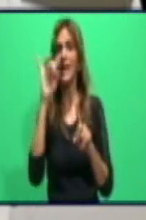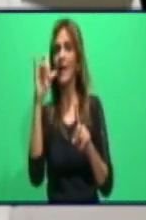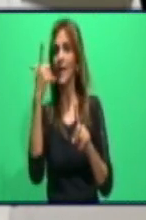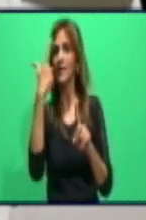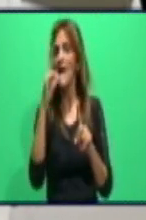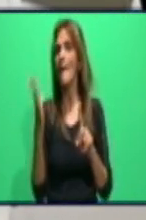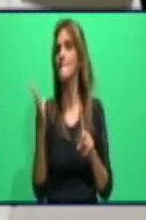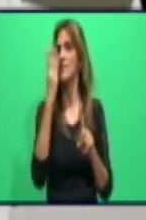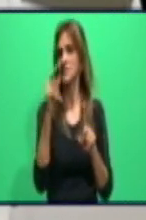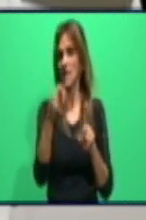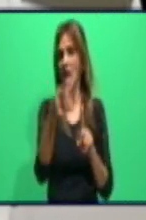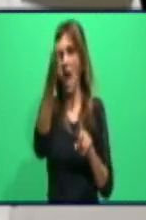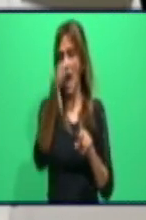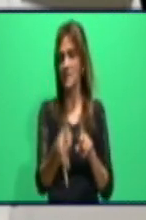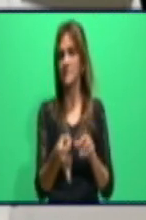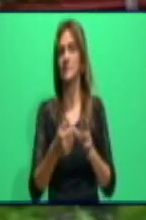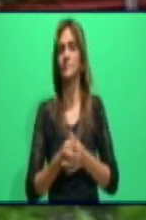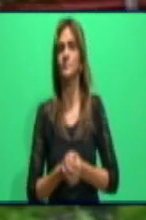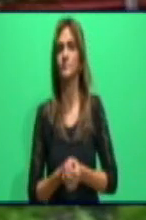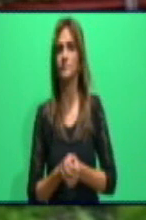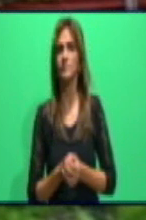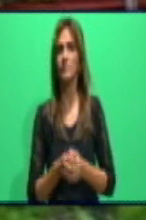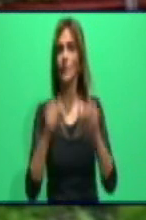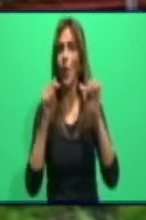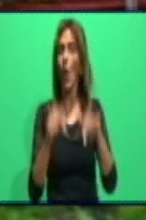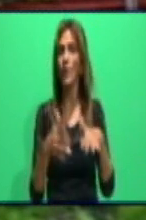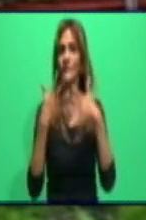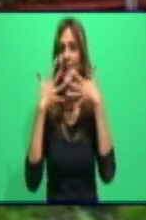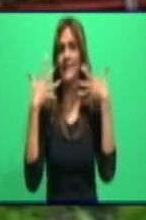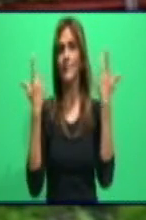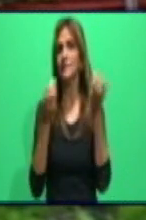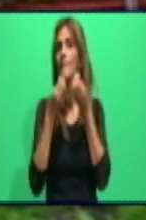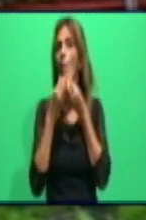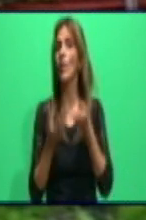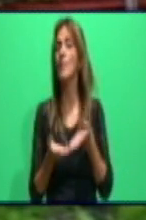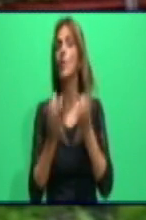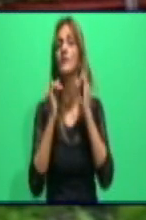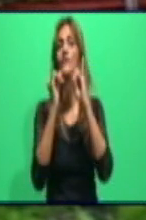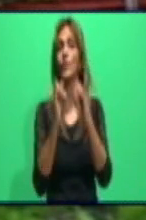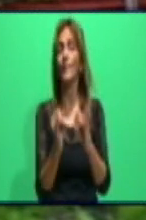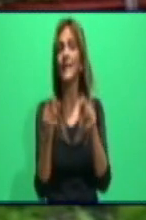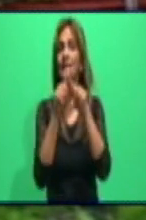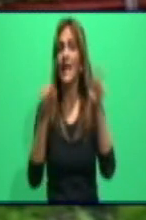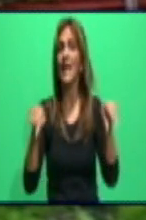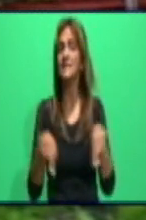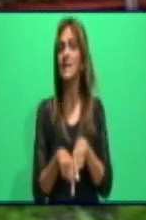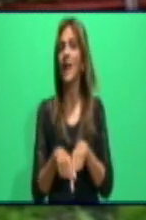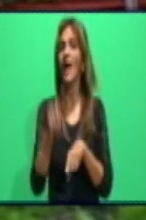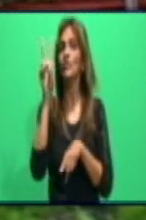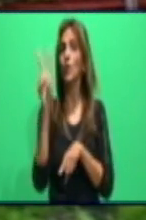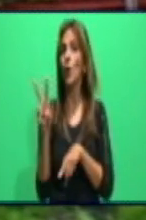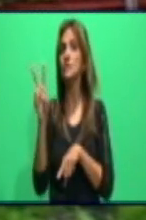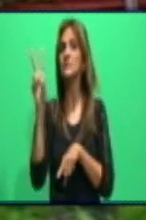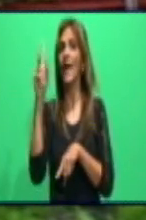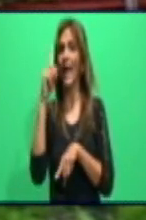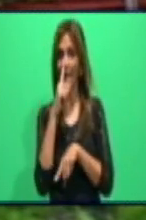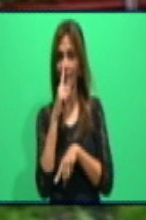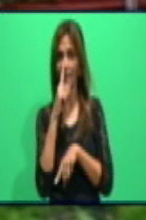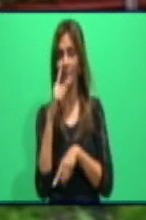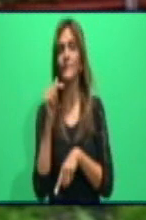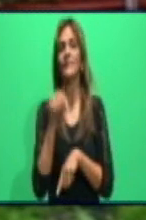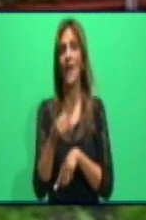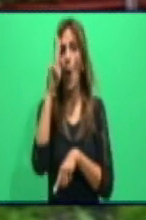leer textualmente hoy felizmente podemos informar que en la sala 2n de la maternidad del hospital